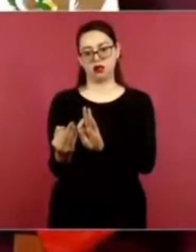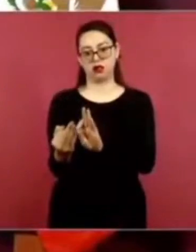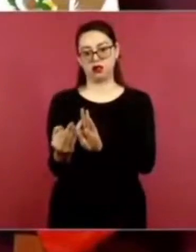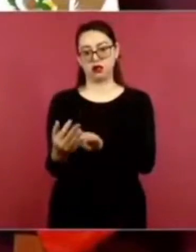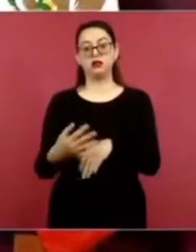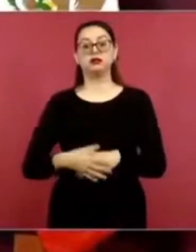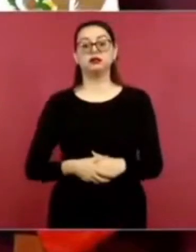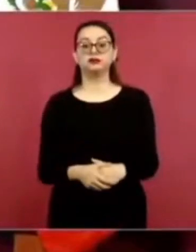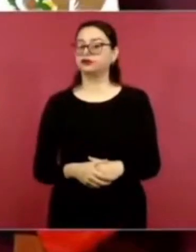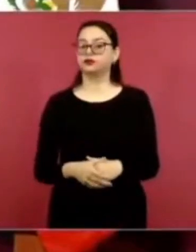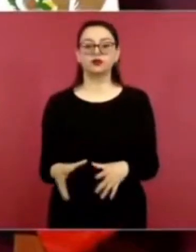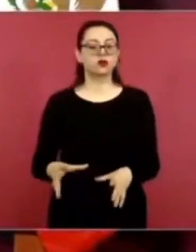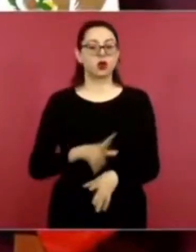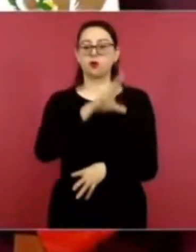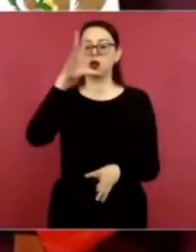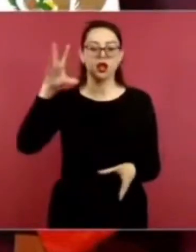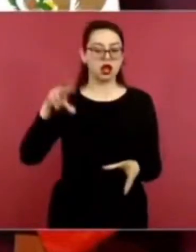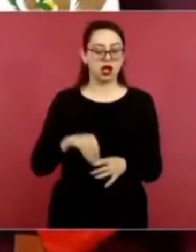Es de todo.